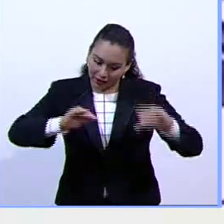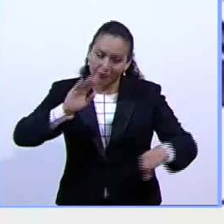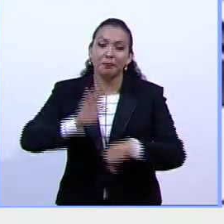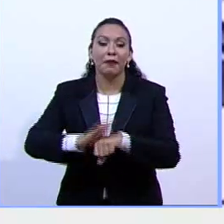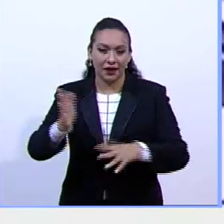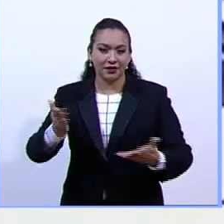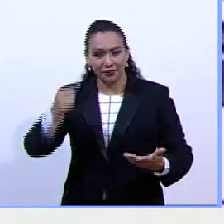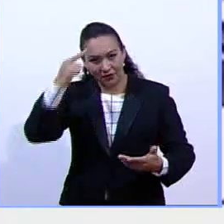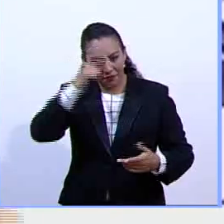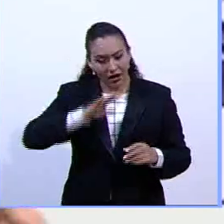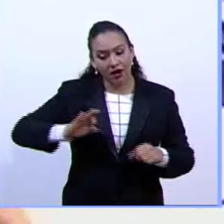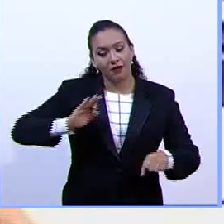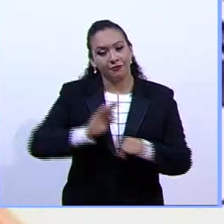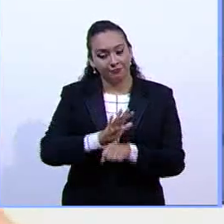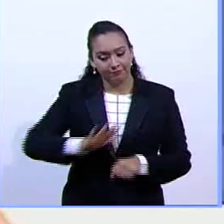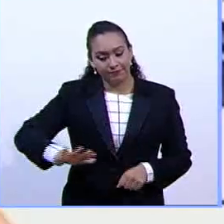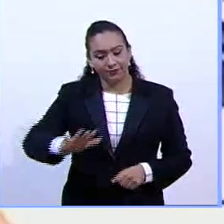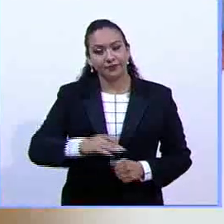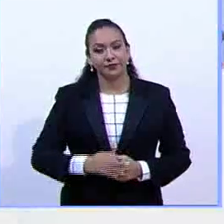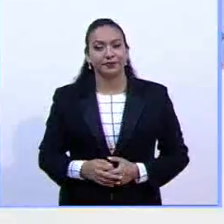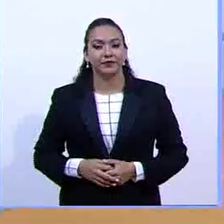para más.